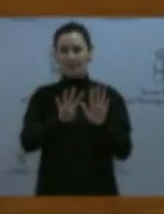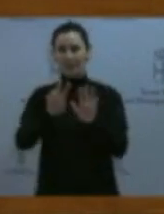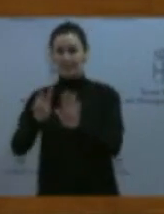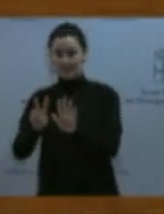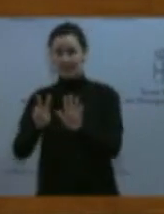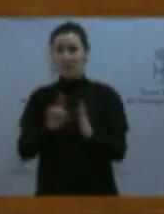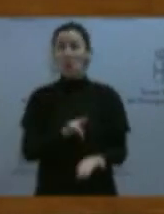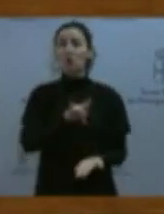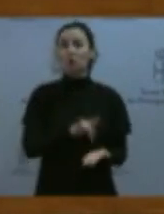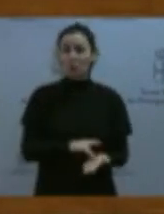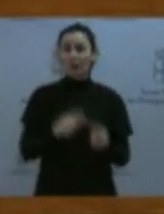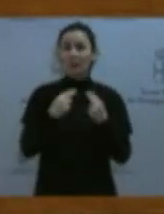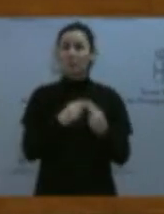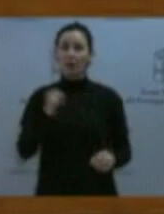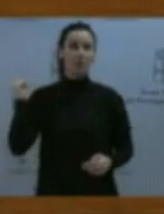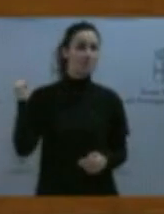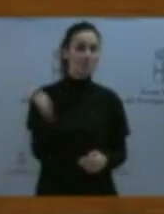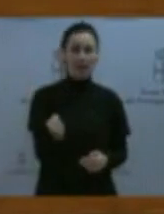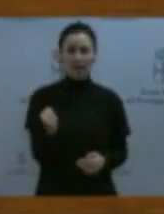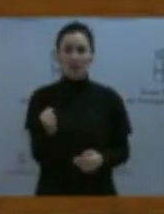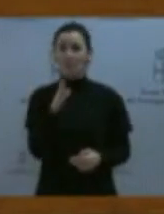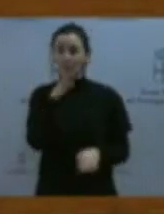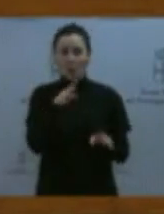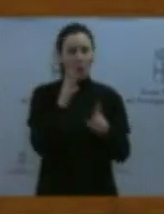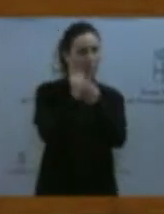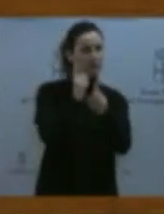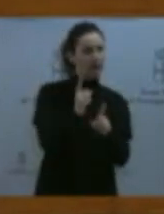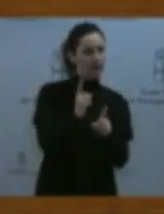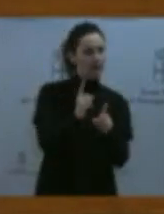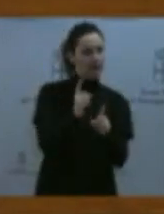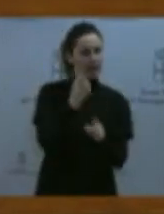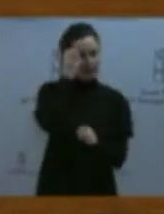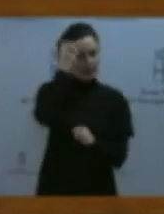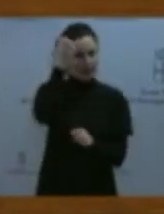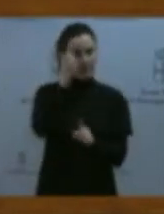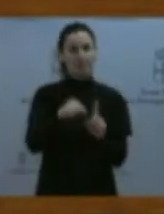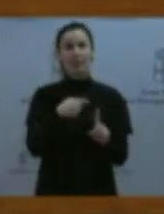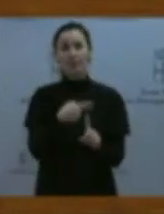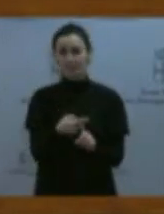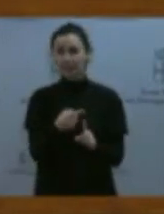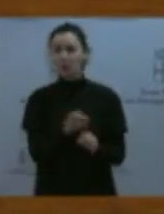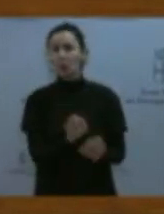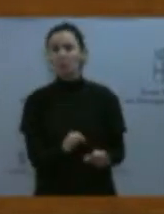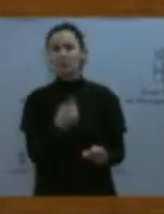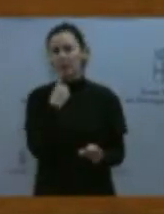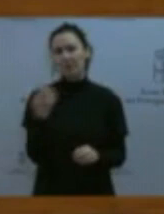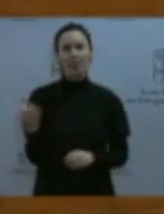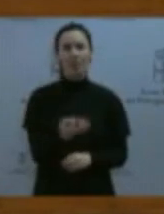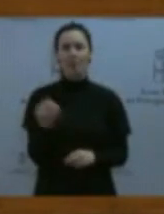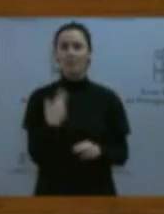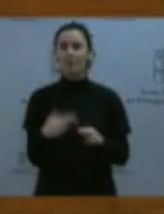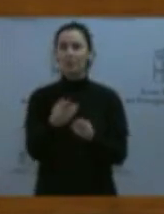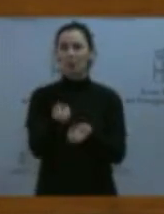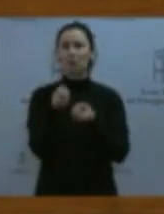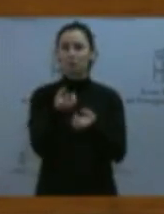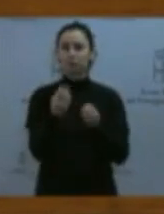la Corte Real. Tiempo después, Tomás Moro reivindicó como esencial a la tarea de los parlamentarios poder expresarse con libertad y en el Bill of